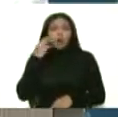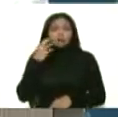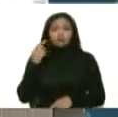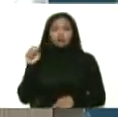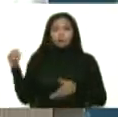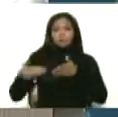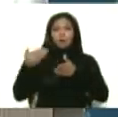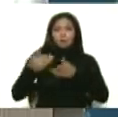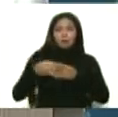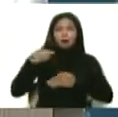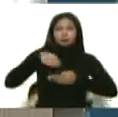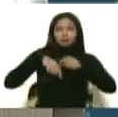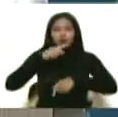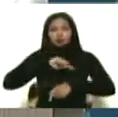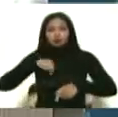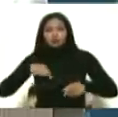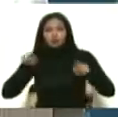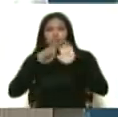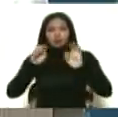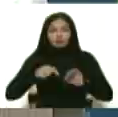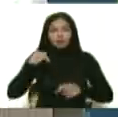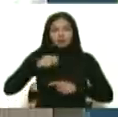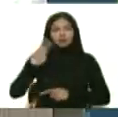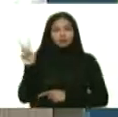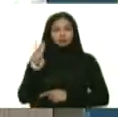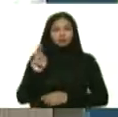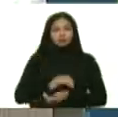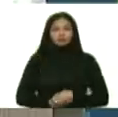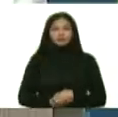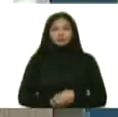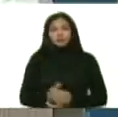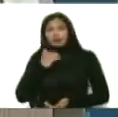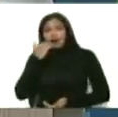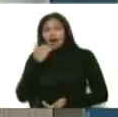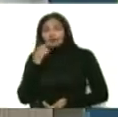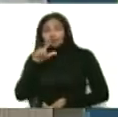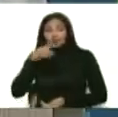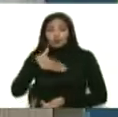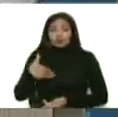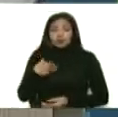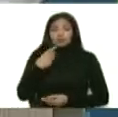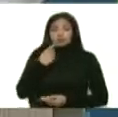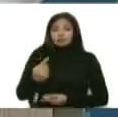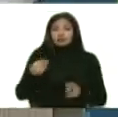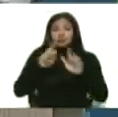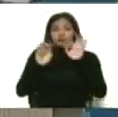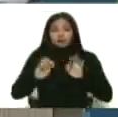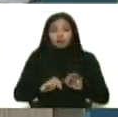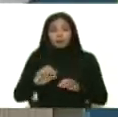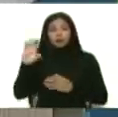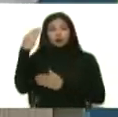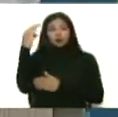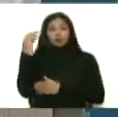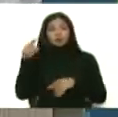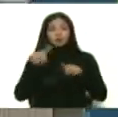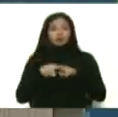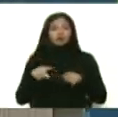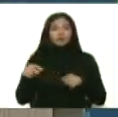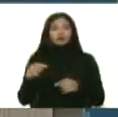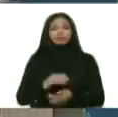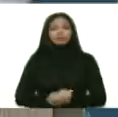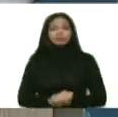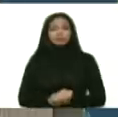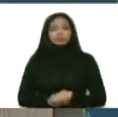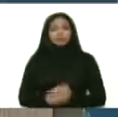intentado sembrar en Venezuela. Si algo, lo único que hemos dicho nosotros sobre Colombia respecto al COVID-19 es